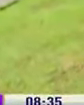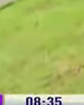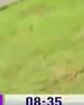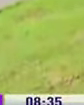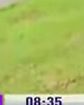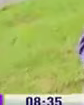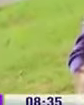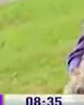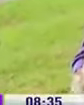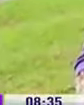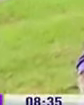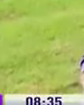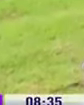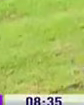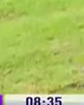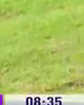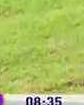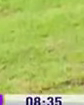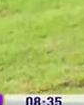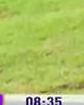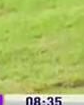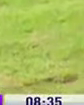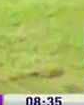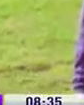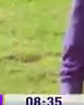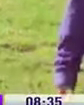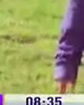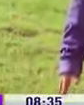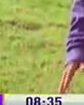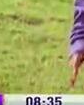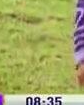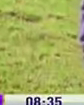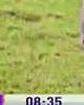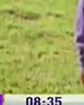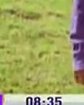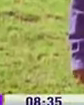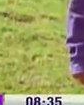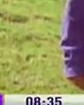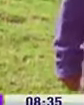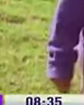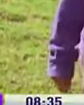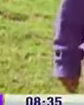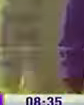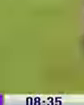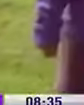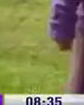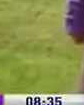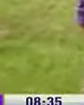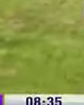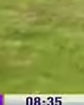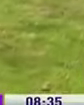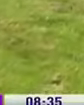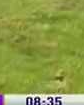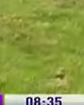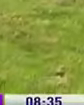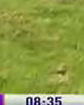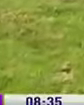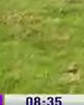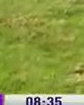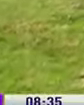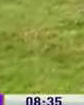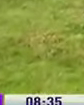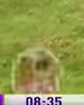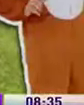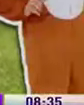Más del marido. ¿Tres bocas? Tres bocas. ¿Saca a pasear a los tres? A los tres, para que no se estresen. O sea que vino a sacar al más mimado